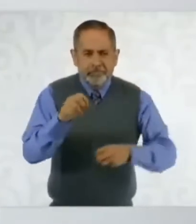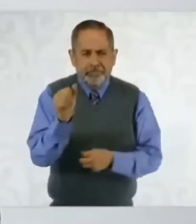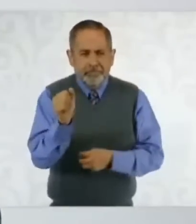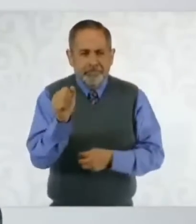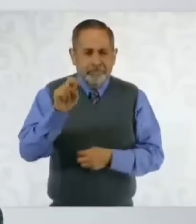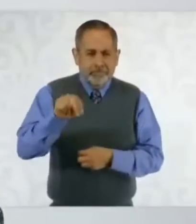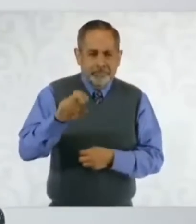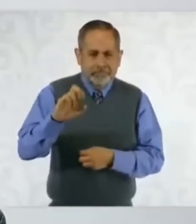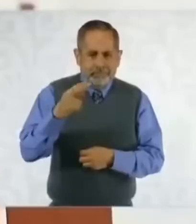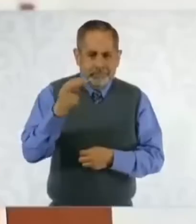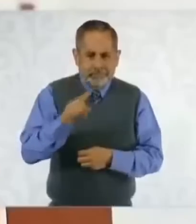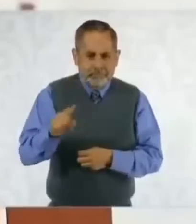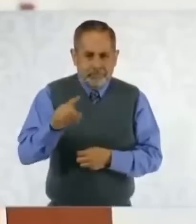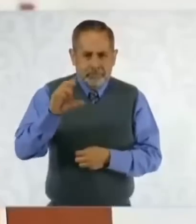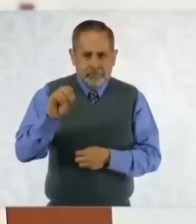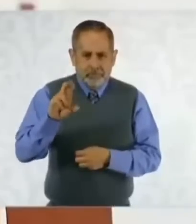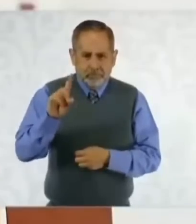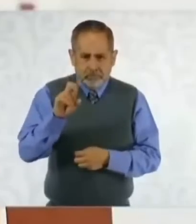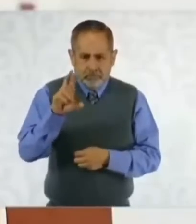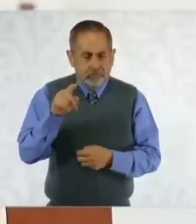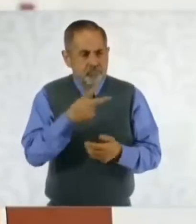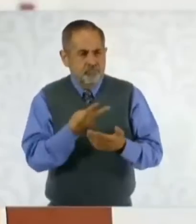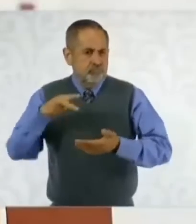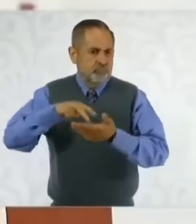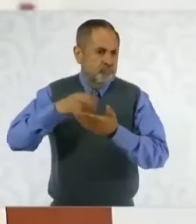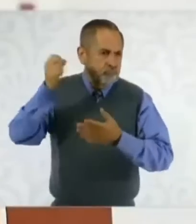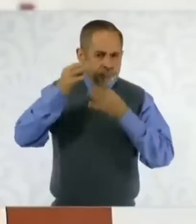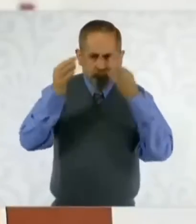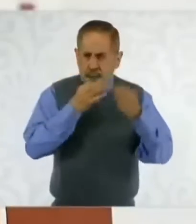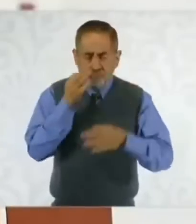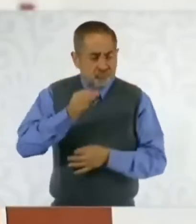por cierto la felicito, una excelente participación,